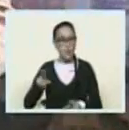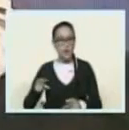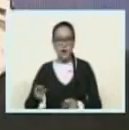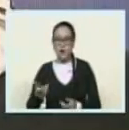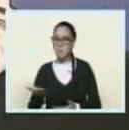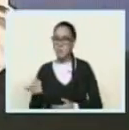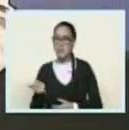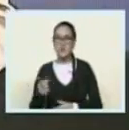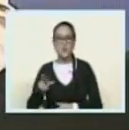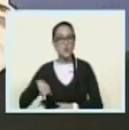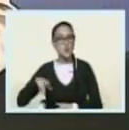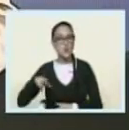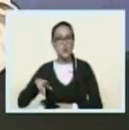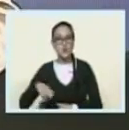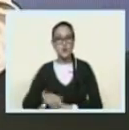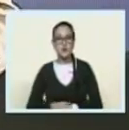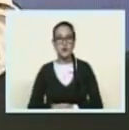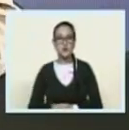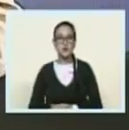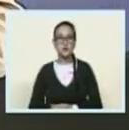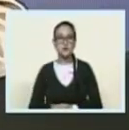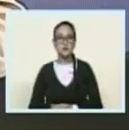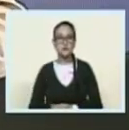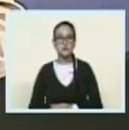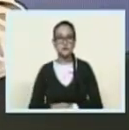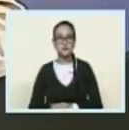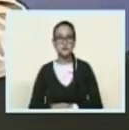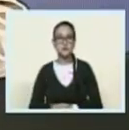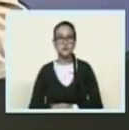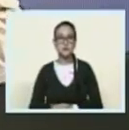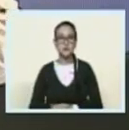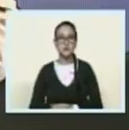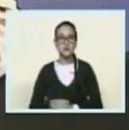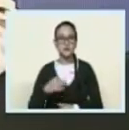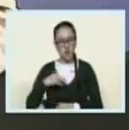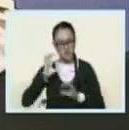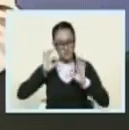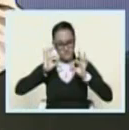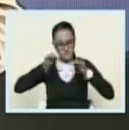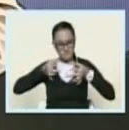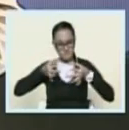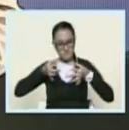Por eso, cuando me pongo a revisar por dentro mi alma,